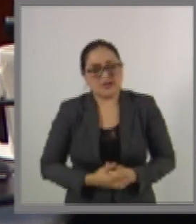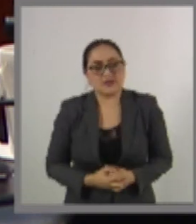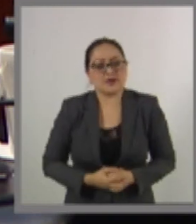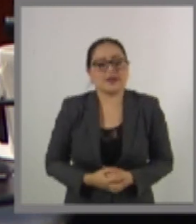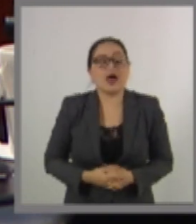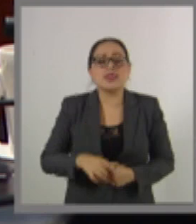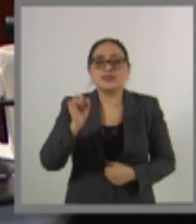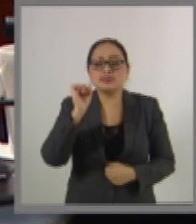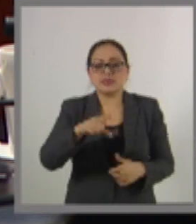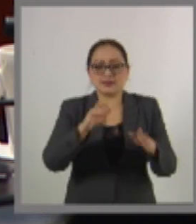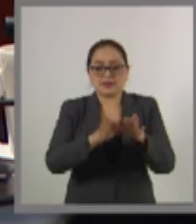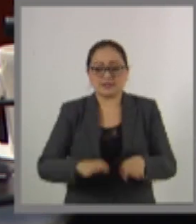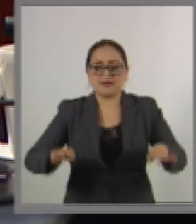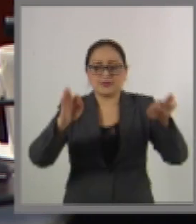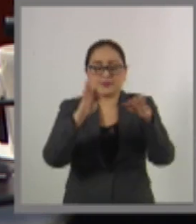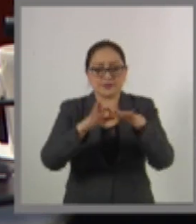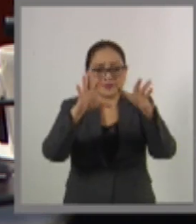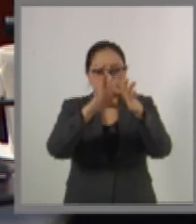Debo de mencionar